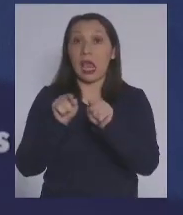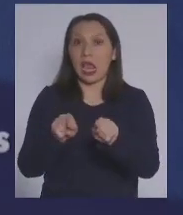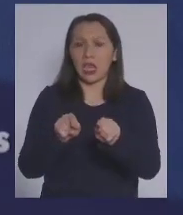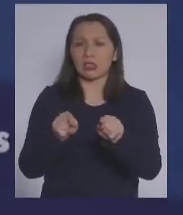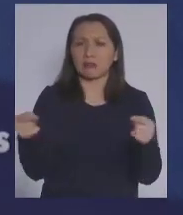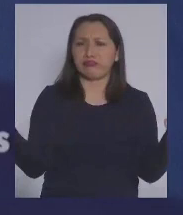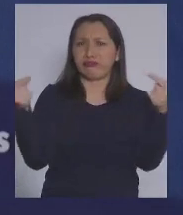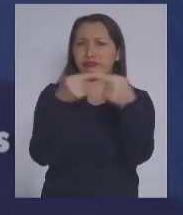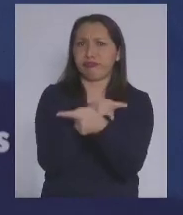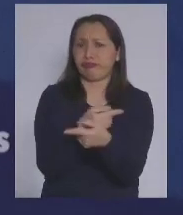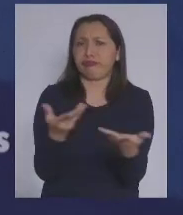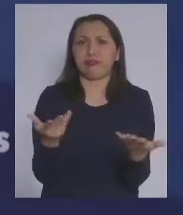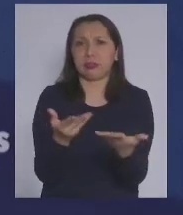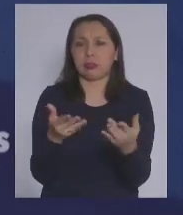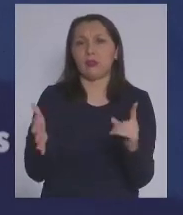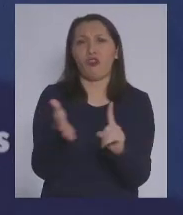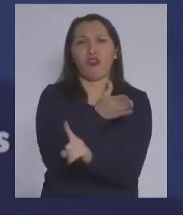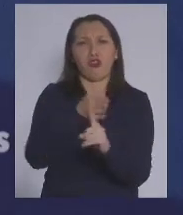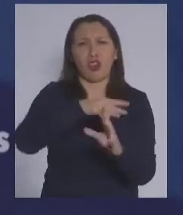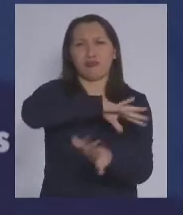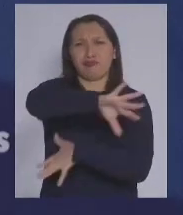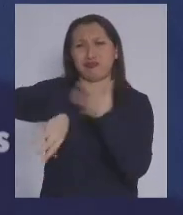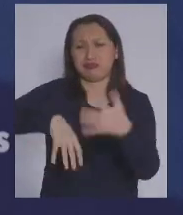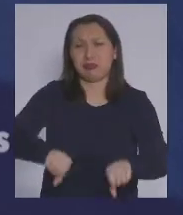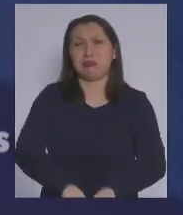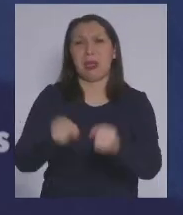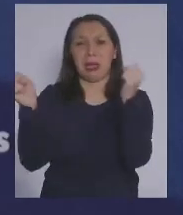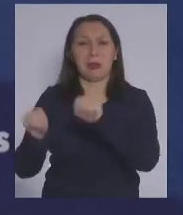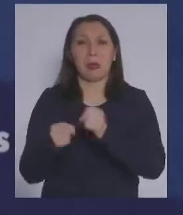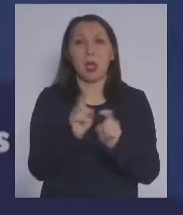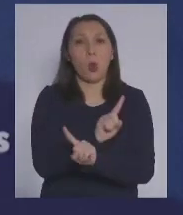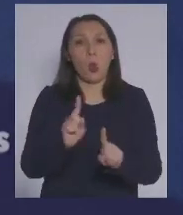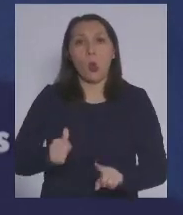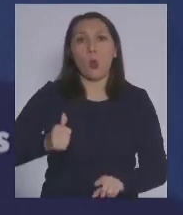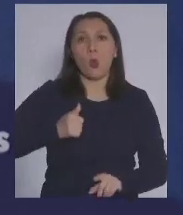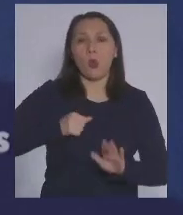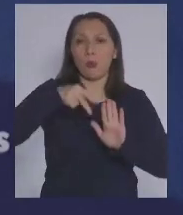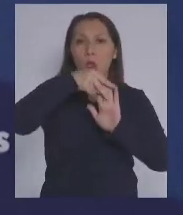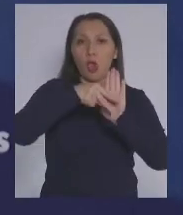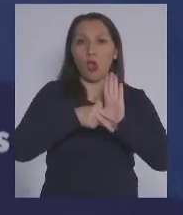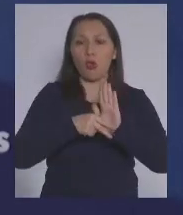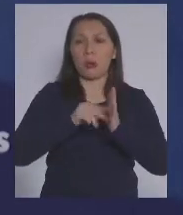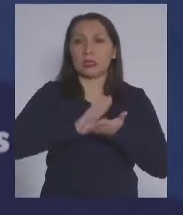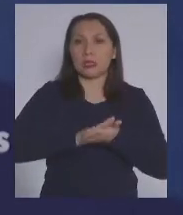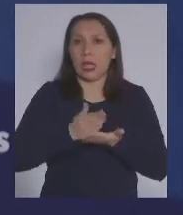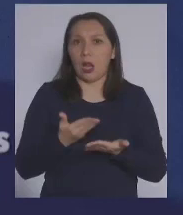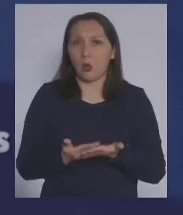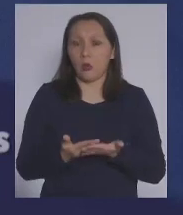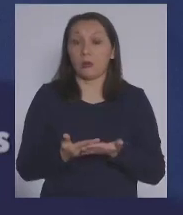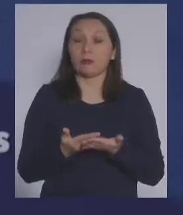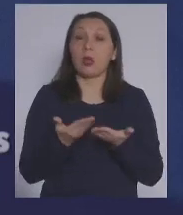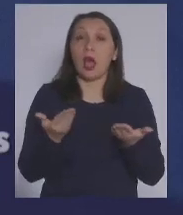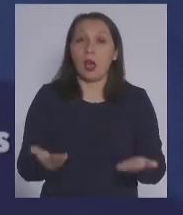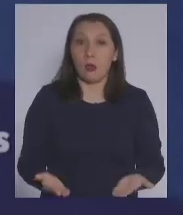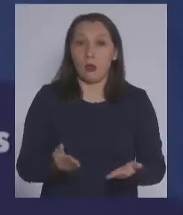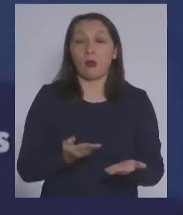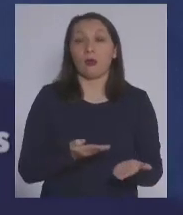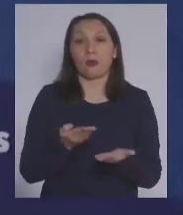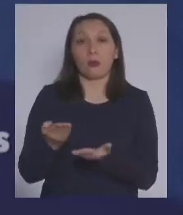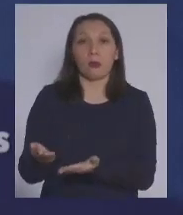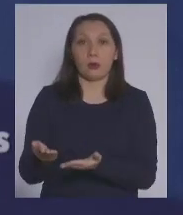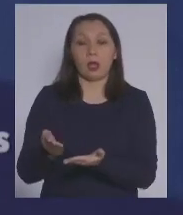contrapone con la violencia con los desmanes con el no cumplimiento de las normas sanitarias a continuación